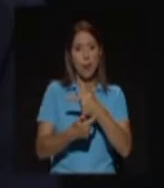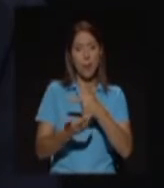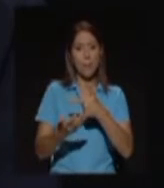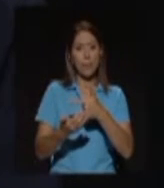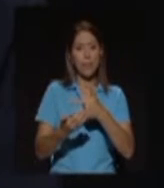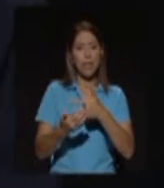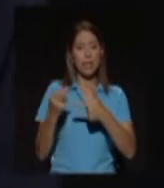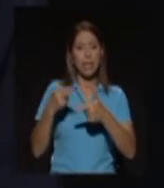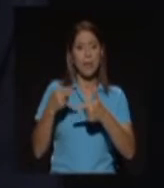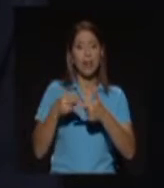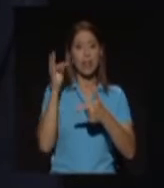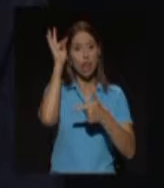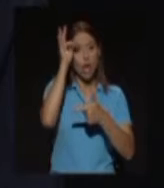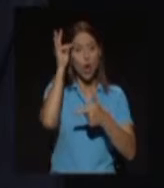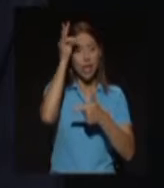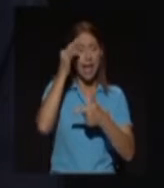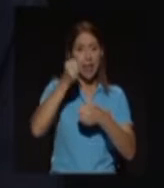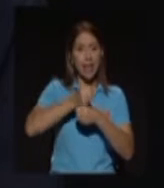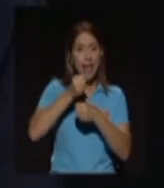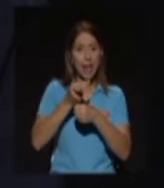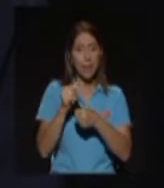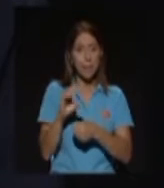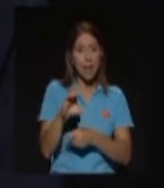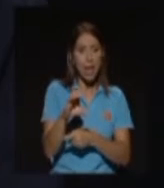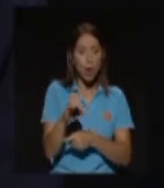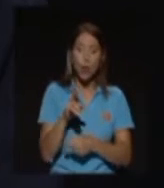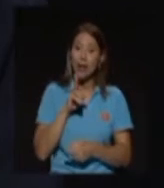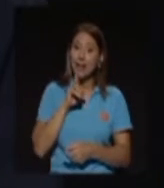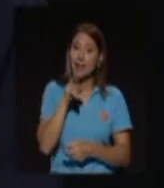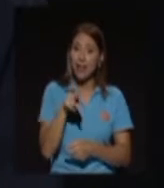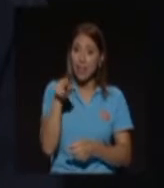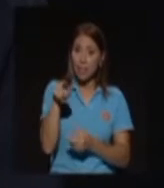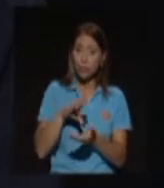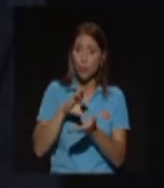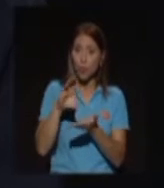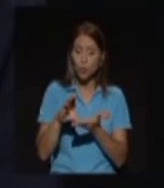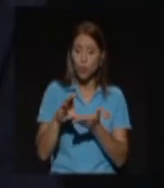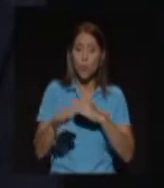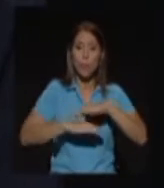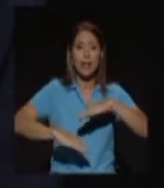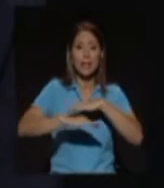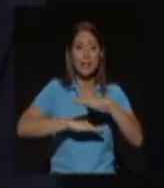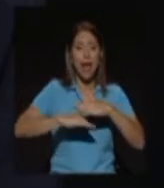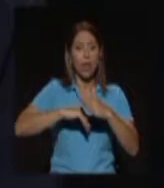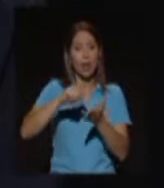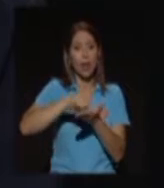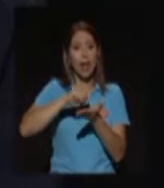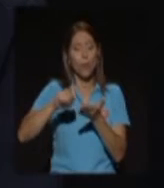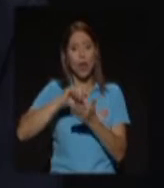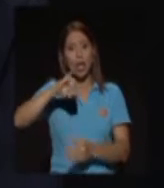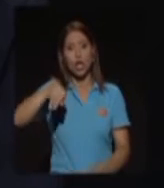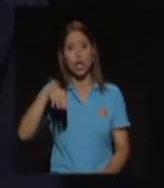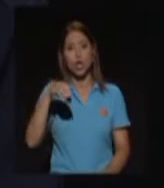del Empleo, que era en realidad un curso basado en la obra de John Maynard Keynes,